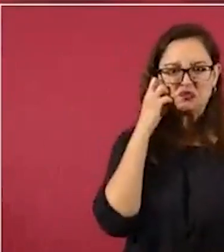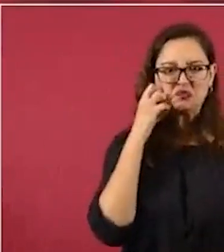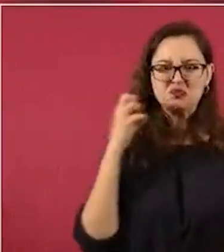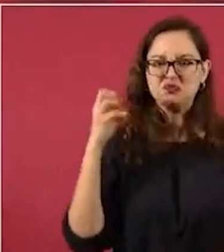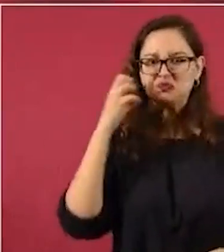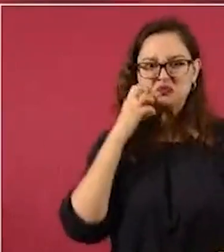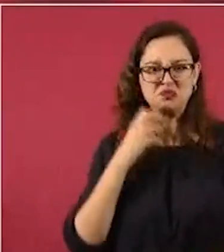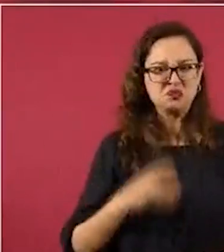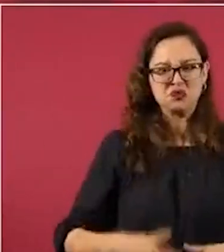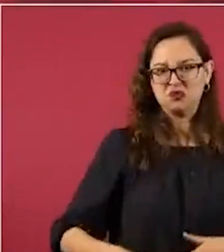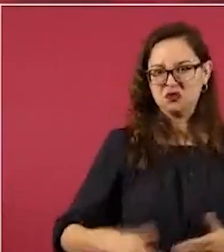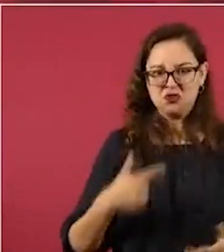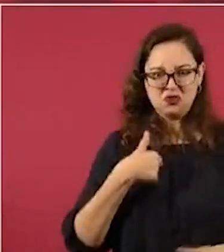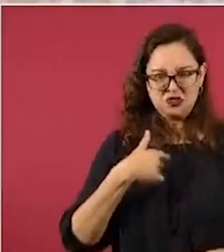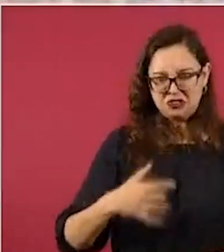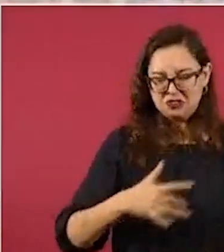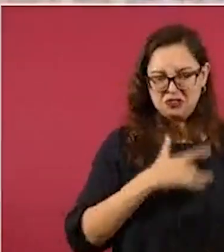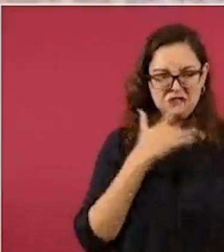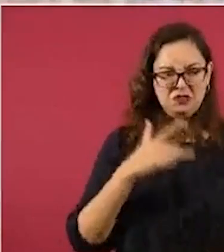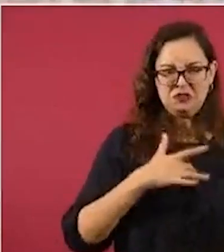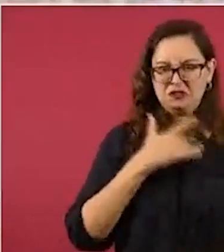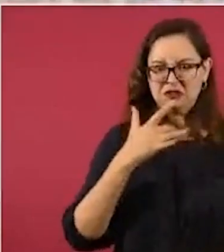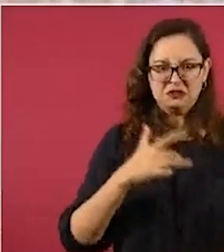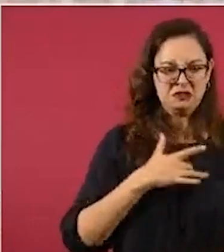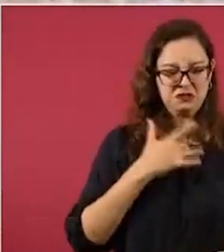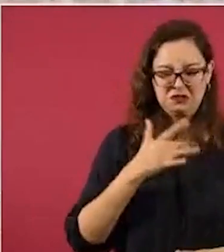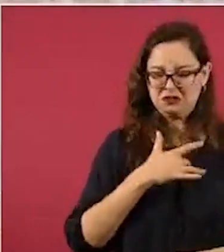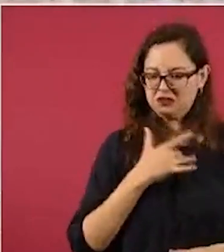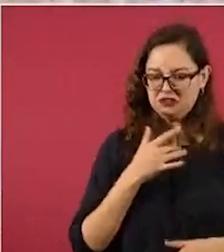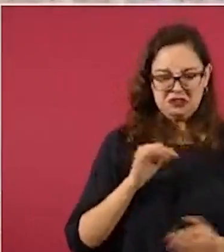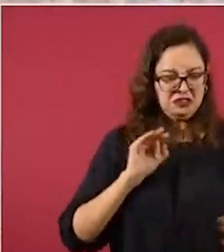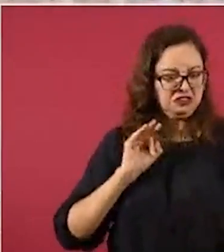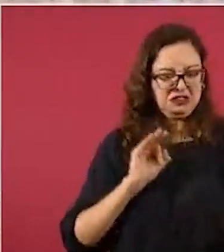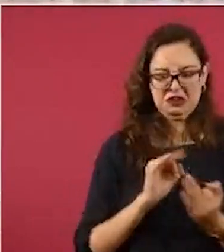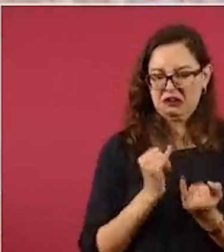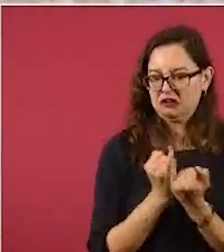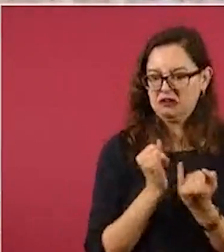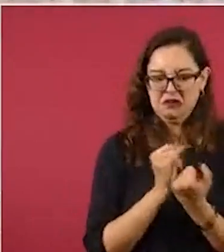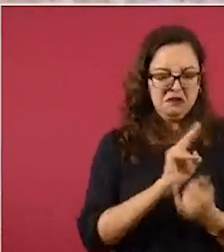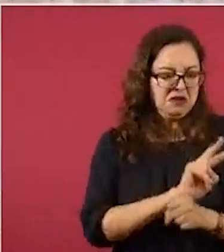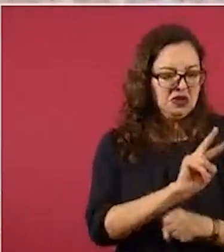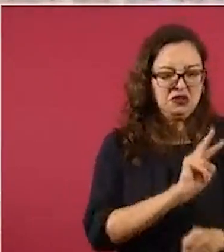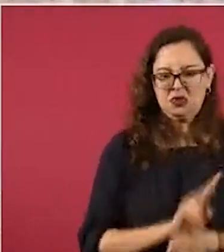Ya estamos a punto de ser como Venezuela.